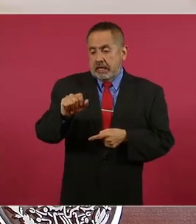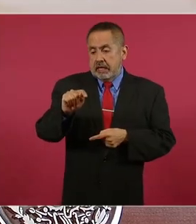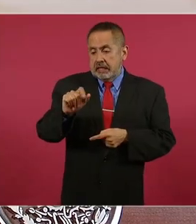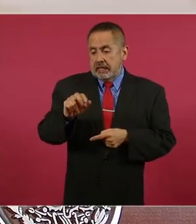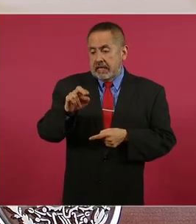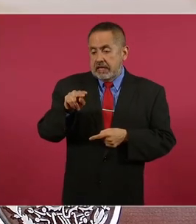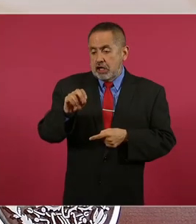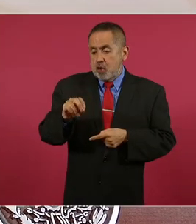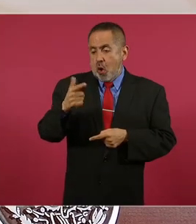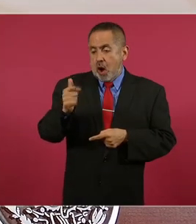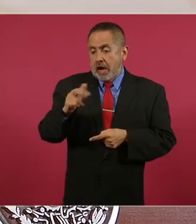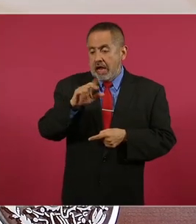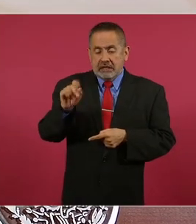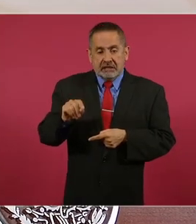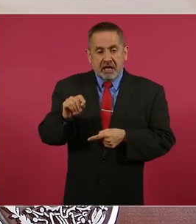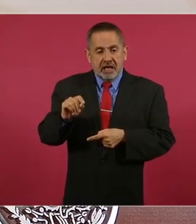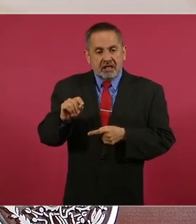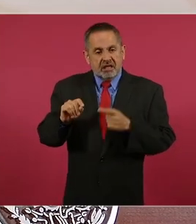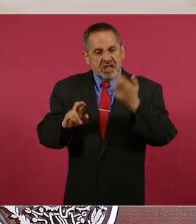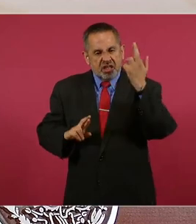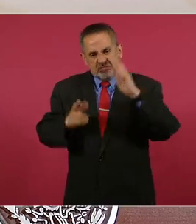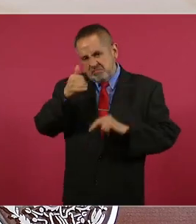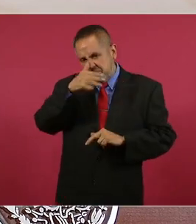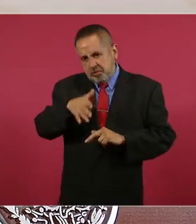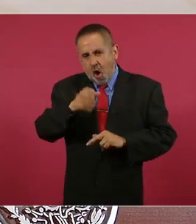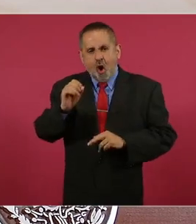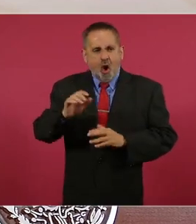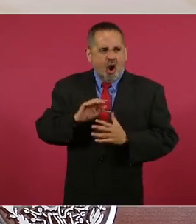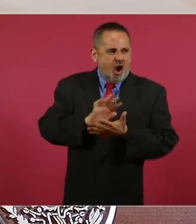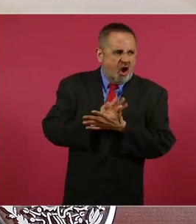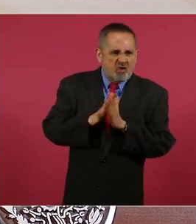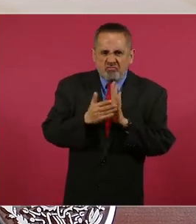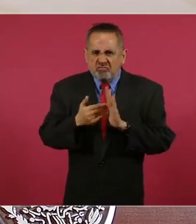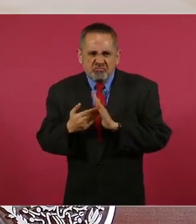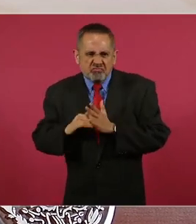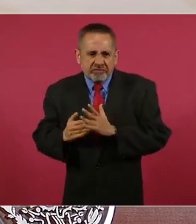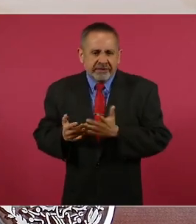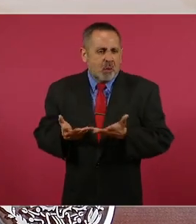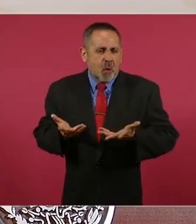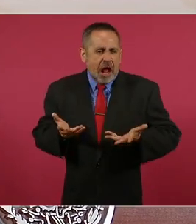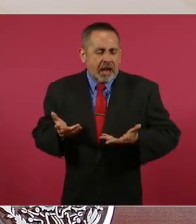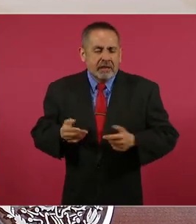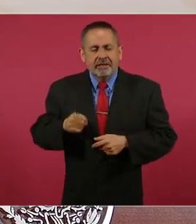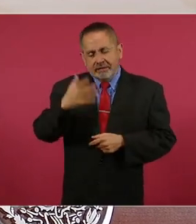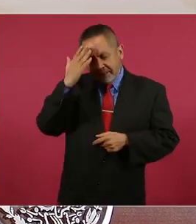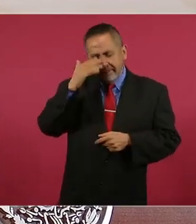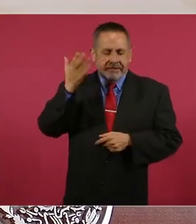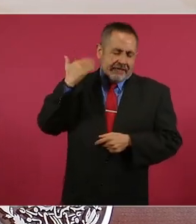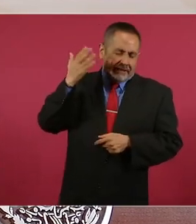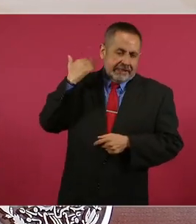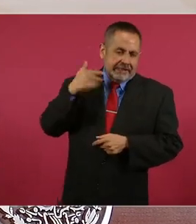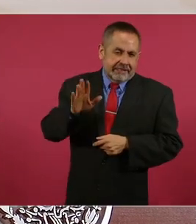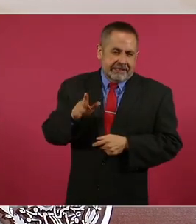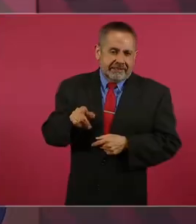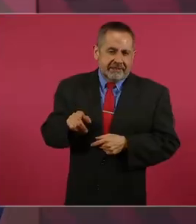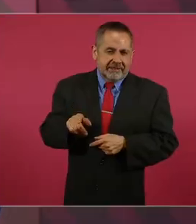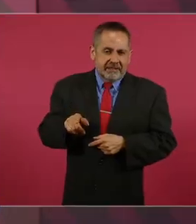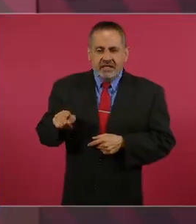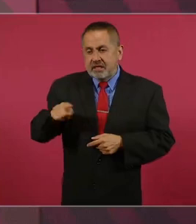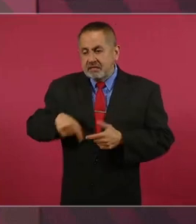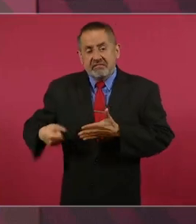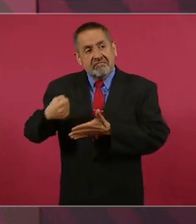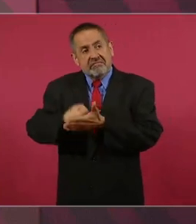Garza, Revolucionario o Bandido, porque ya ven que antes, pues todo el que